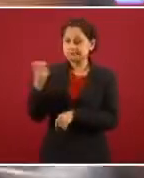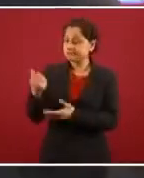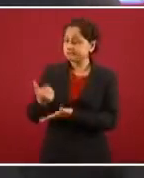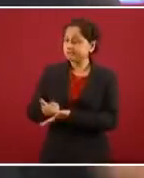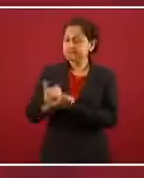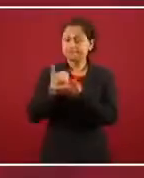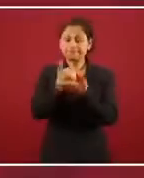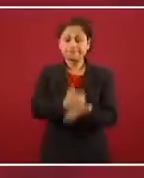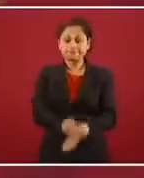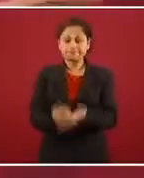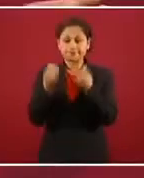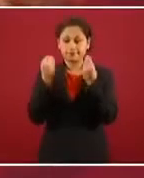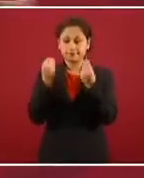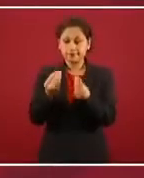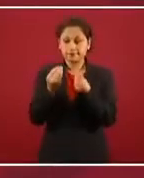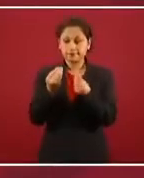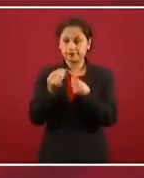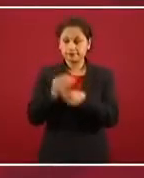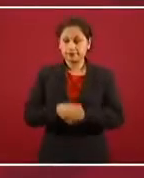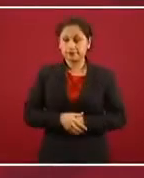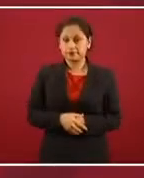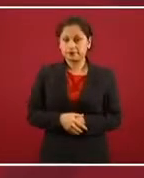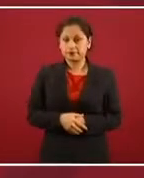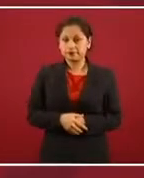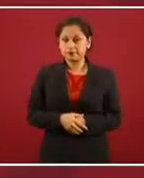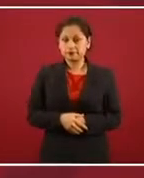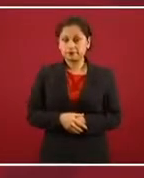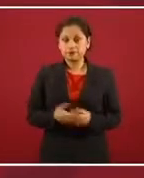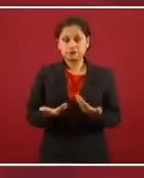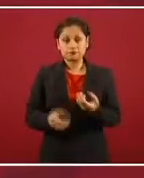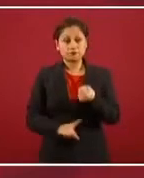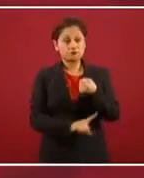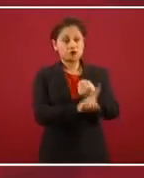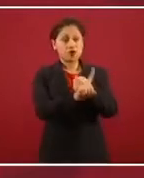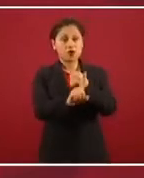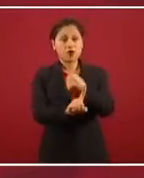Frente a los problemas